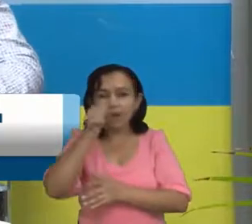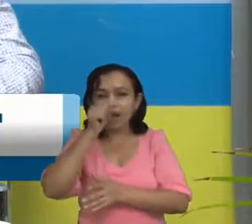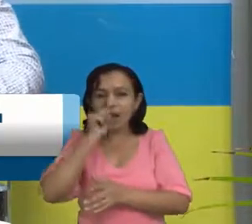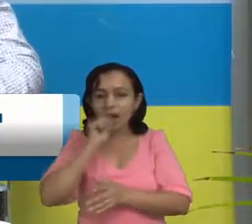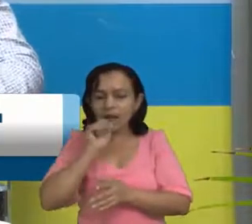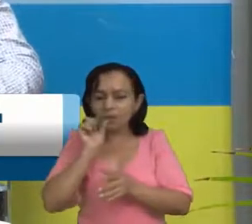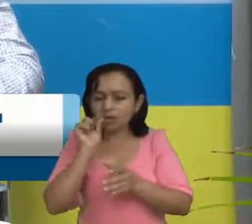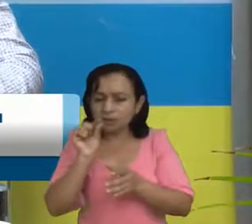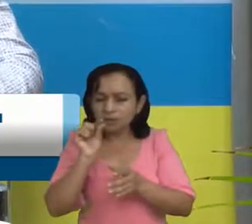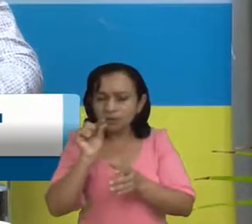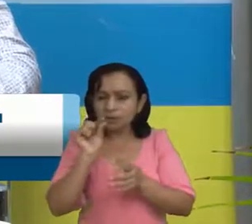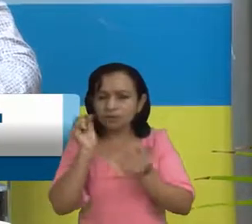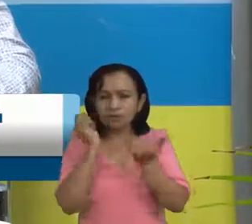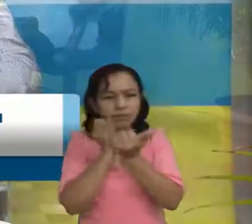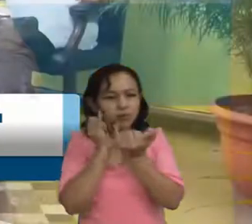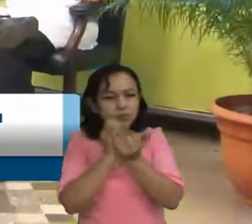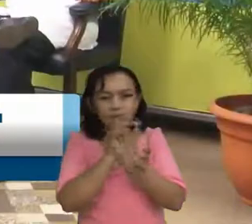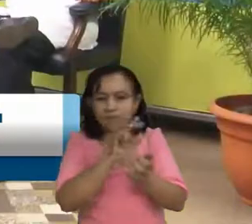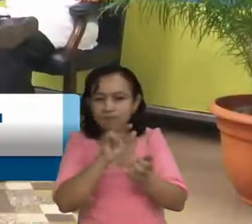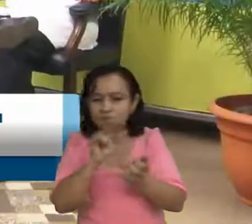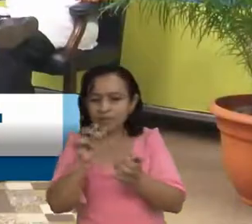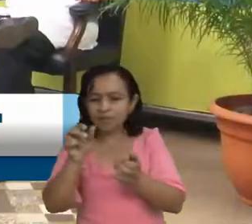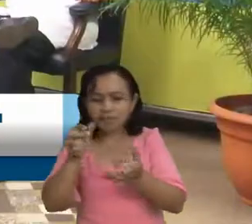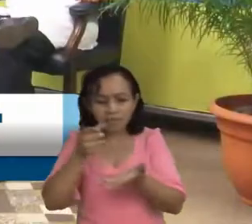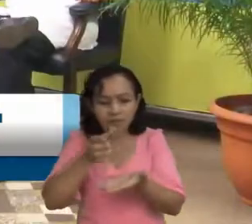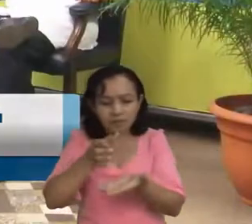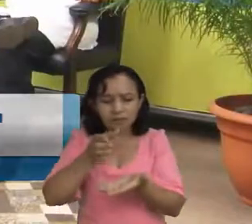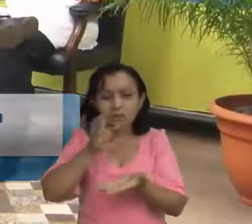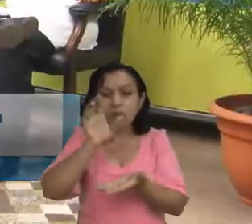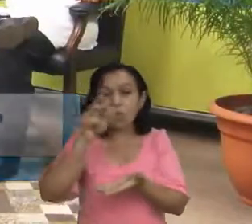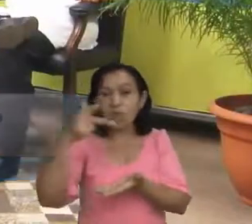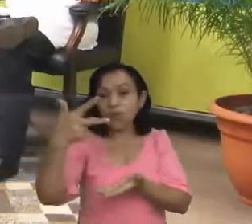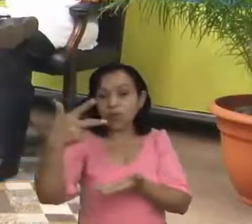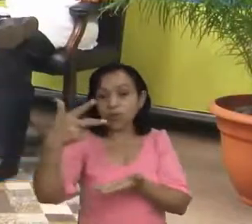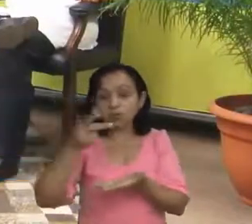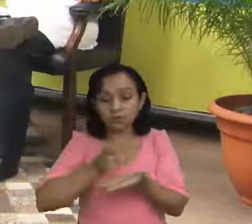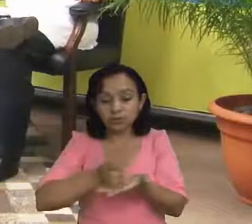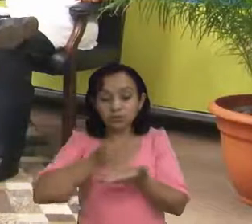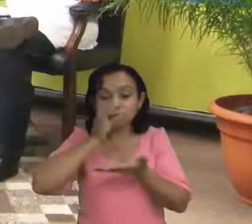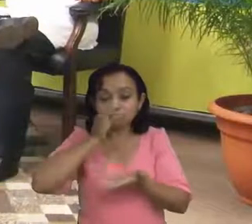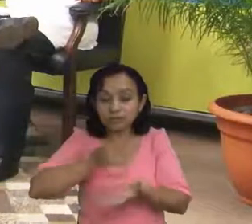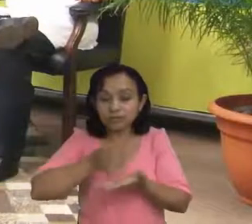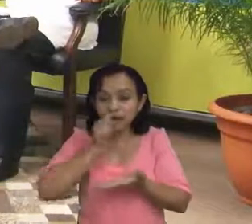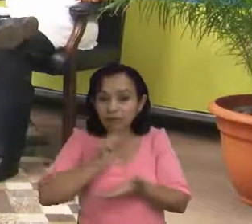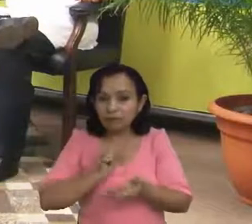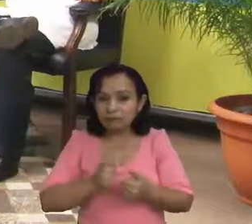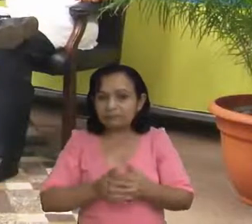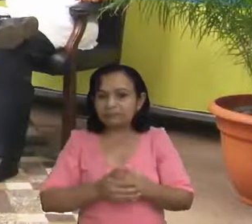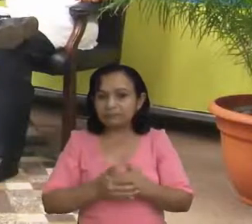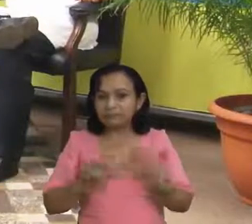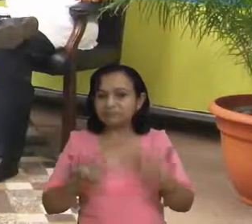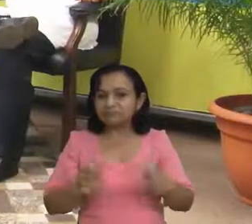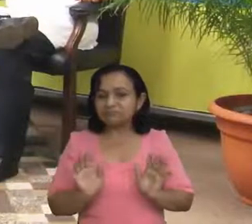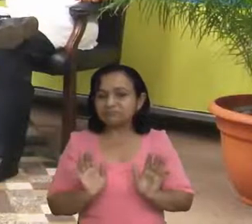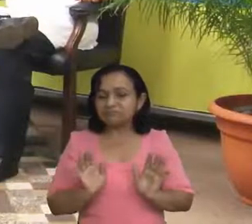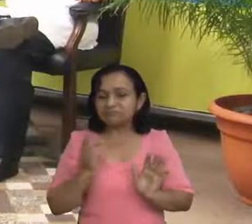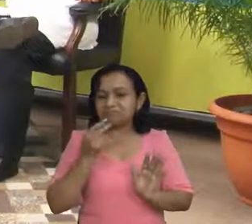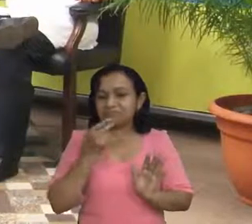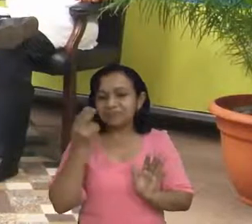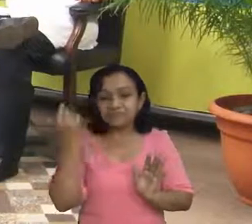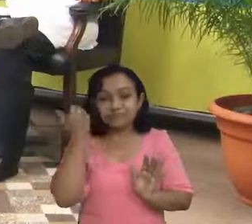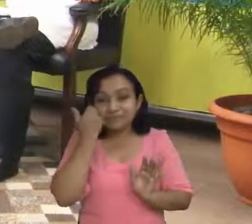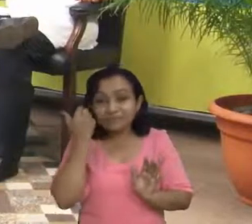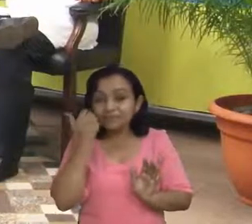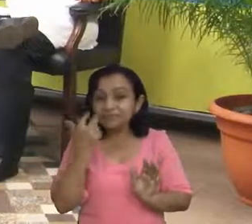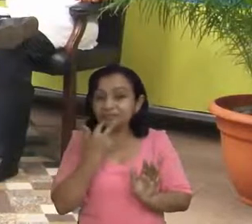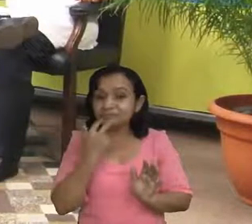o siempre tiene que mantener, por ejemplo, los 8 vasos diarios que debe tomar una persona que no presenta ningún padecimiento, pero